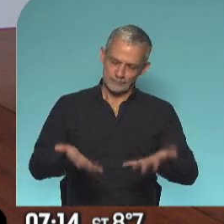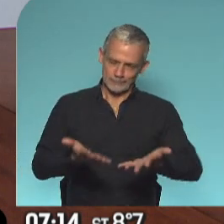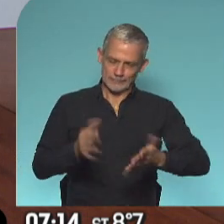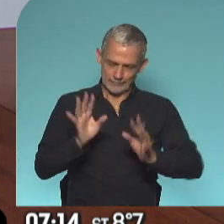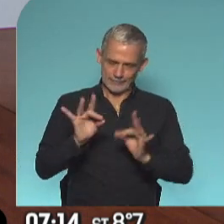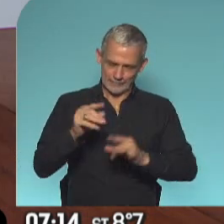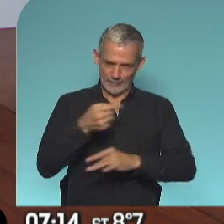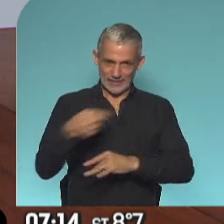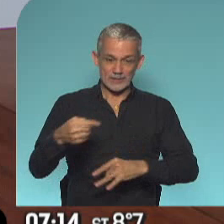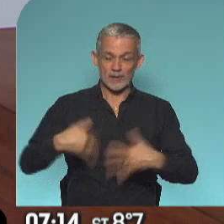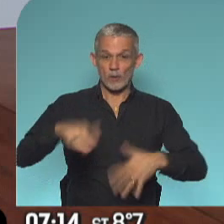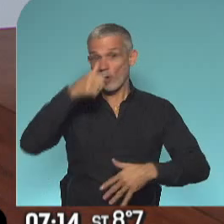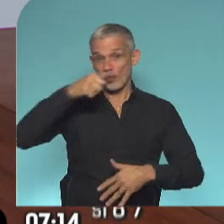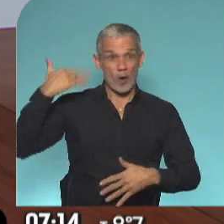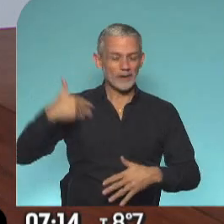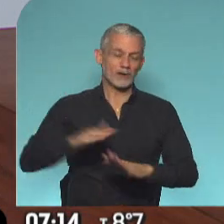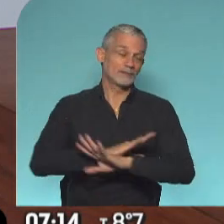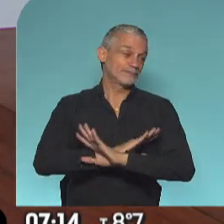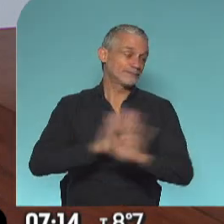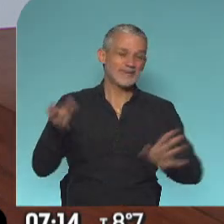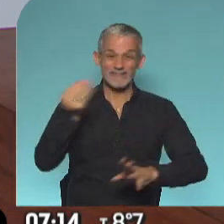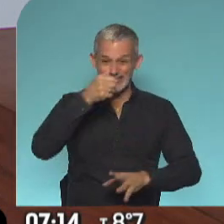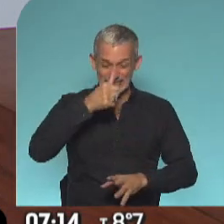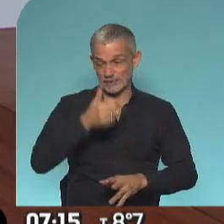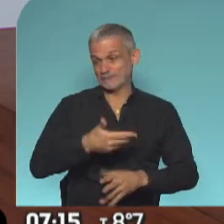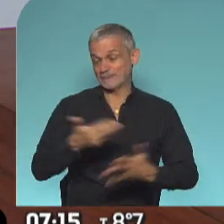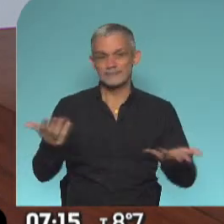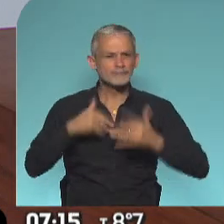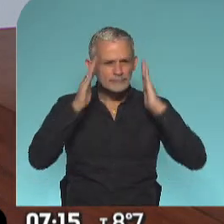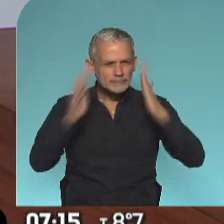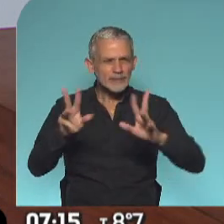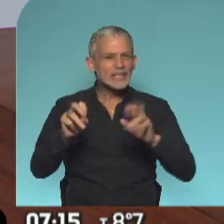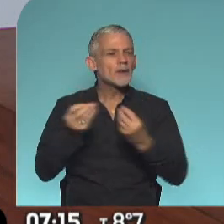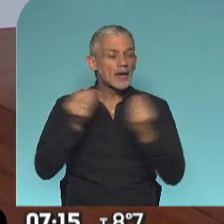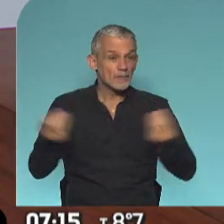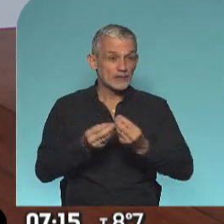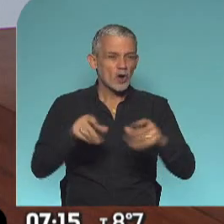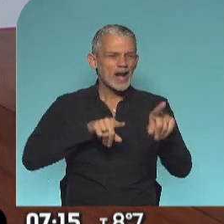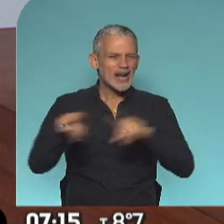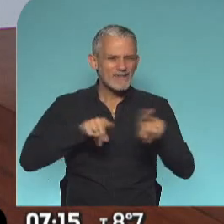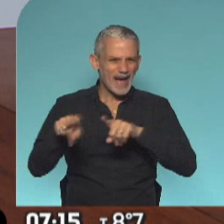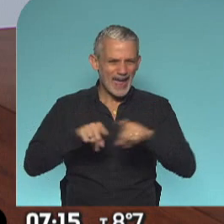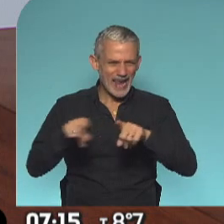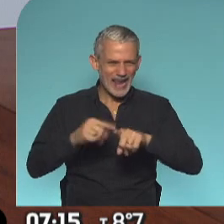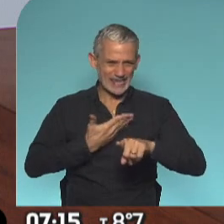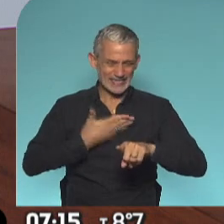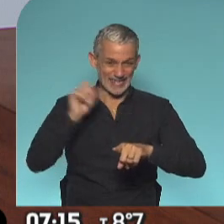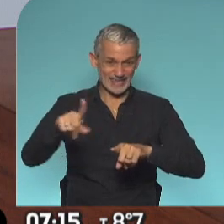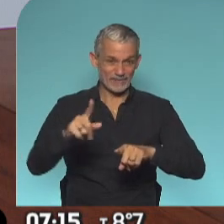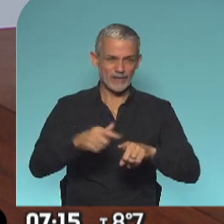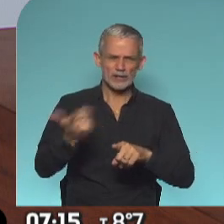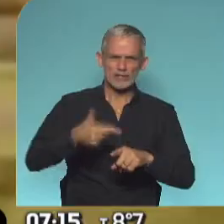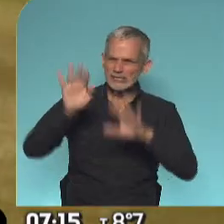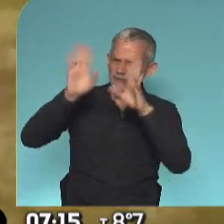semana con todo. ¿Qué domingo? ¿Qué domingo tuvimos? ¿Qué fin de semana? Bueno, porque nos vamos a ocupar de lo que ocurrió en Rafaela, en Santa Fe, con este repudio,